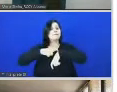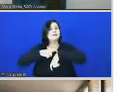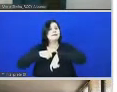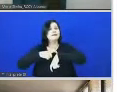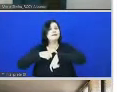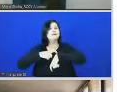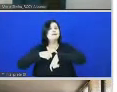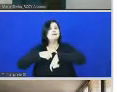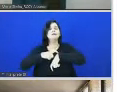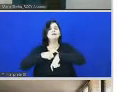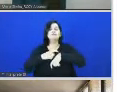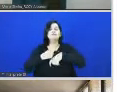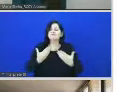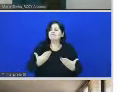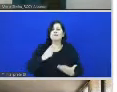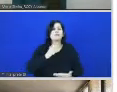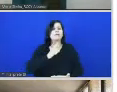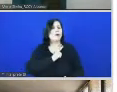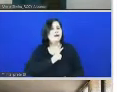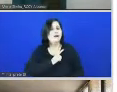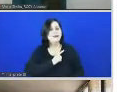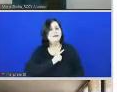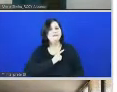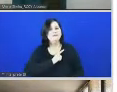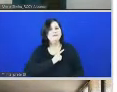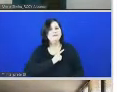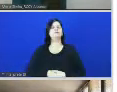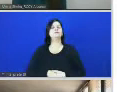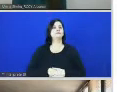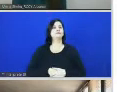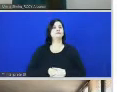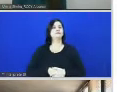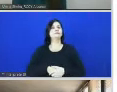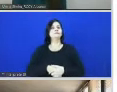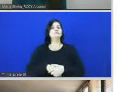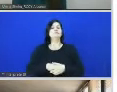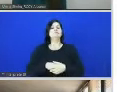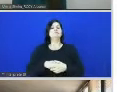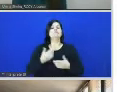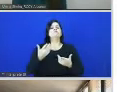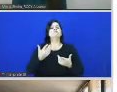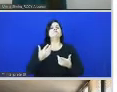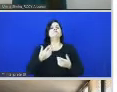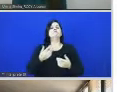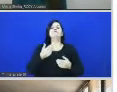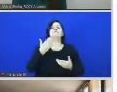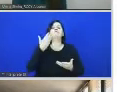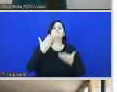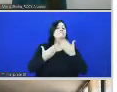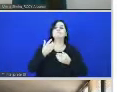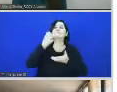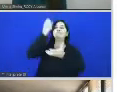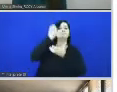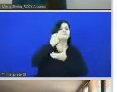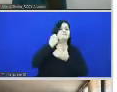financiado al movimiento feminista en la manera que necesita el movimiento feminista para